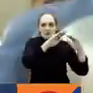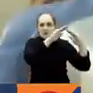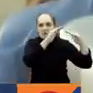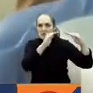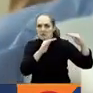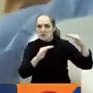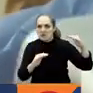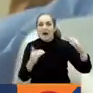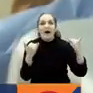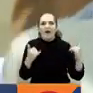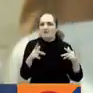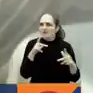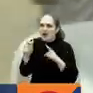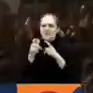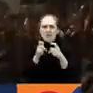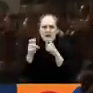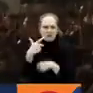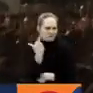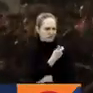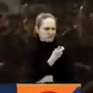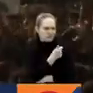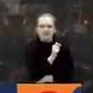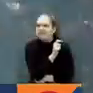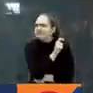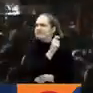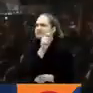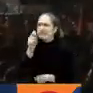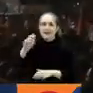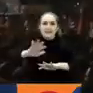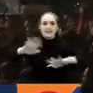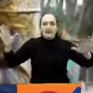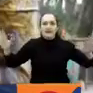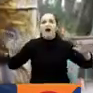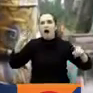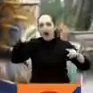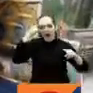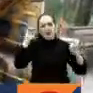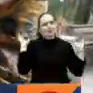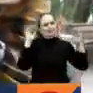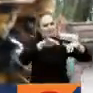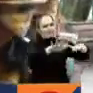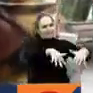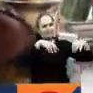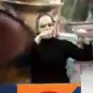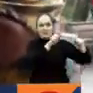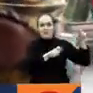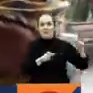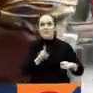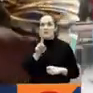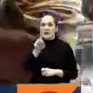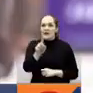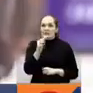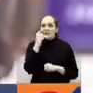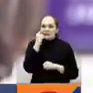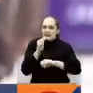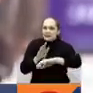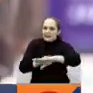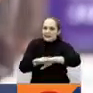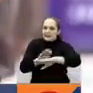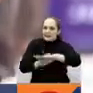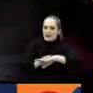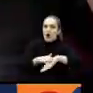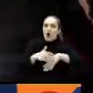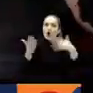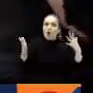país ha permitido que el gobierno nacional amplíe los aforos de personas en eventos masivos. Para los expertos es necesario buscar la forma de evitar